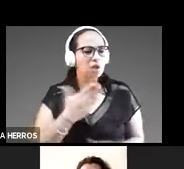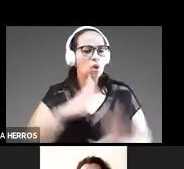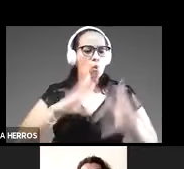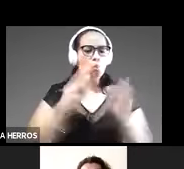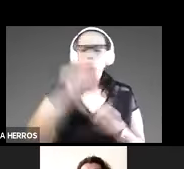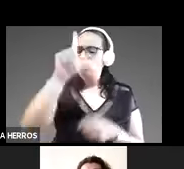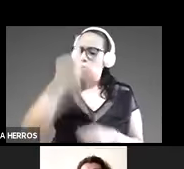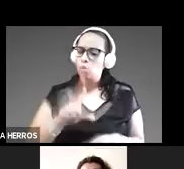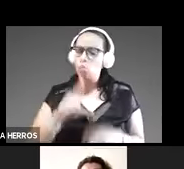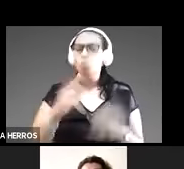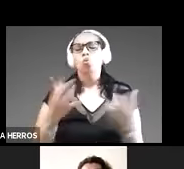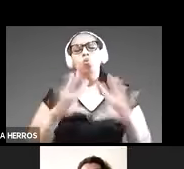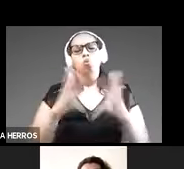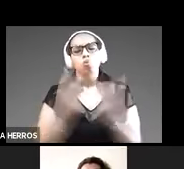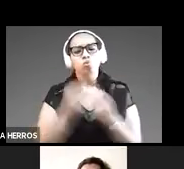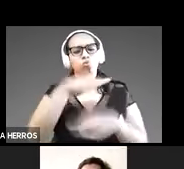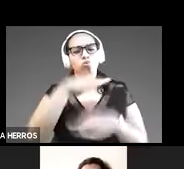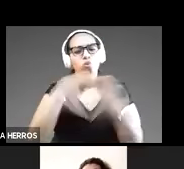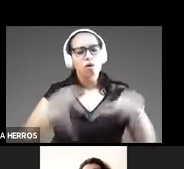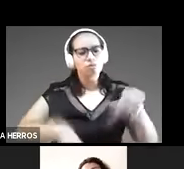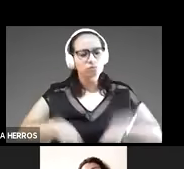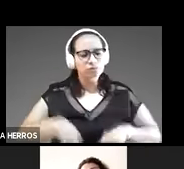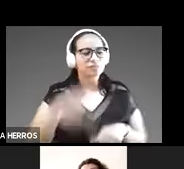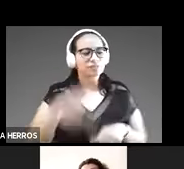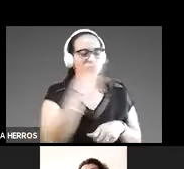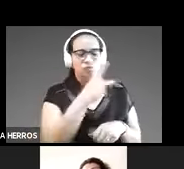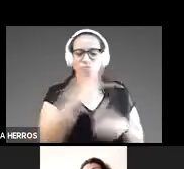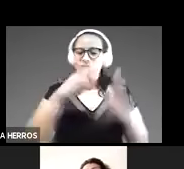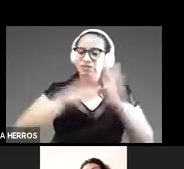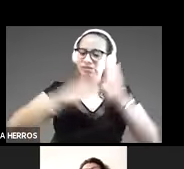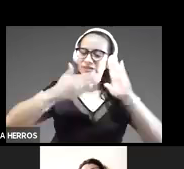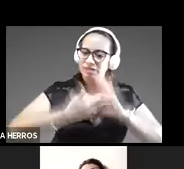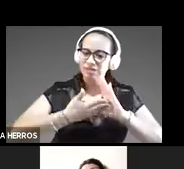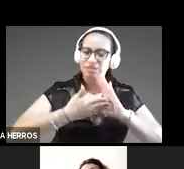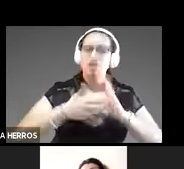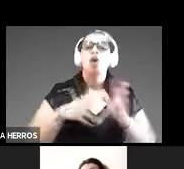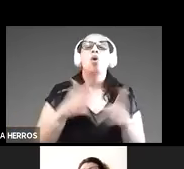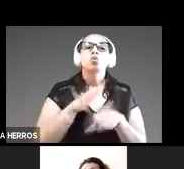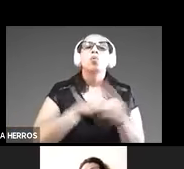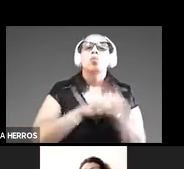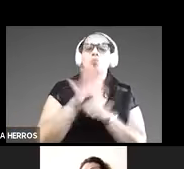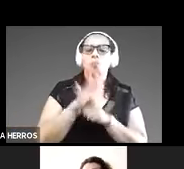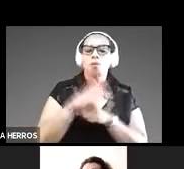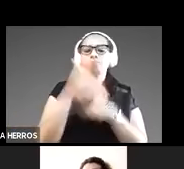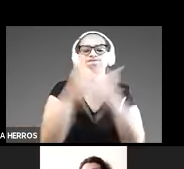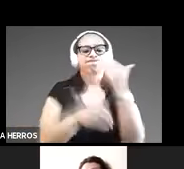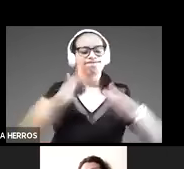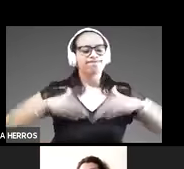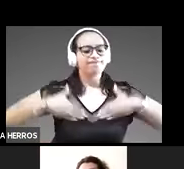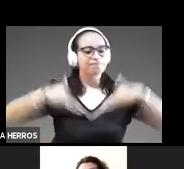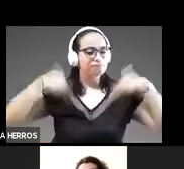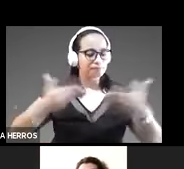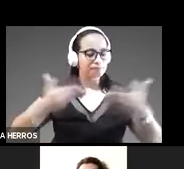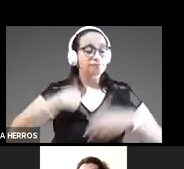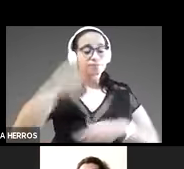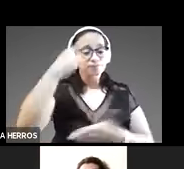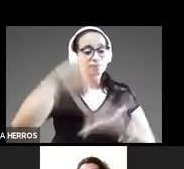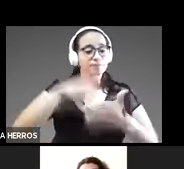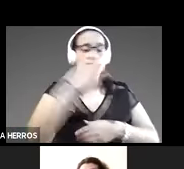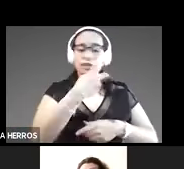las acciones que se desatan de la estrategia sobre los procesos de confianza, y creo que eso es uno de